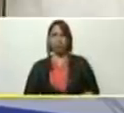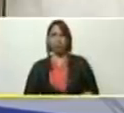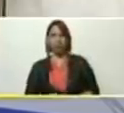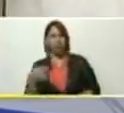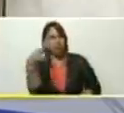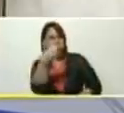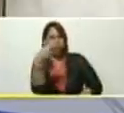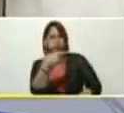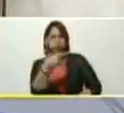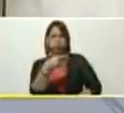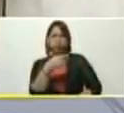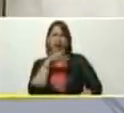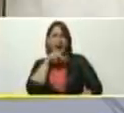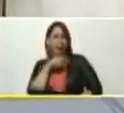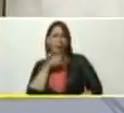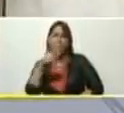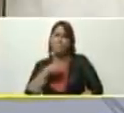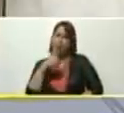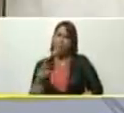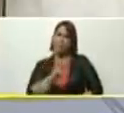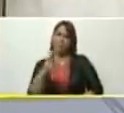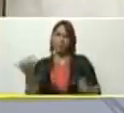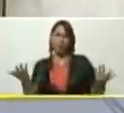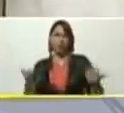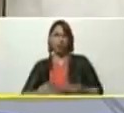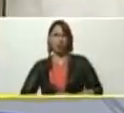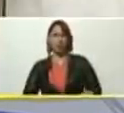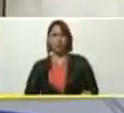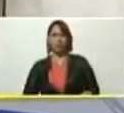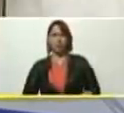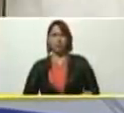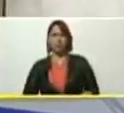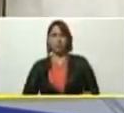negativos. Son negativos, negativos.